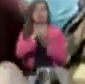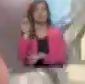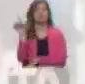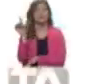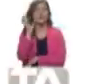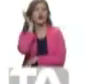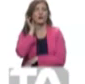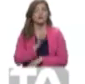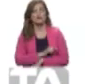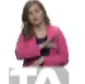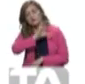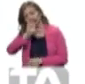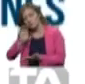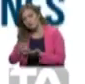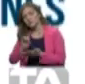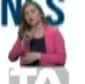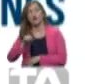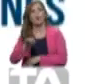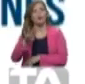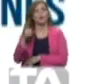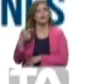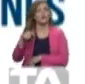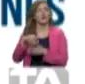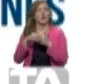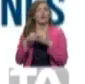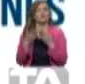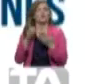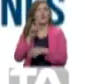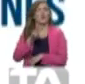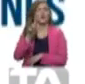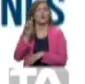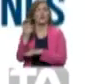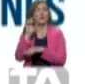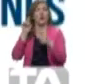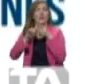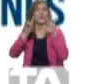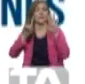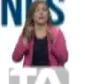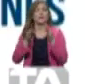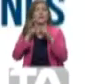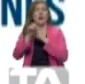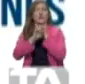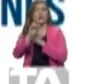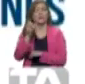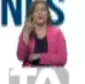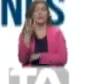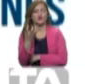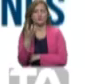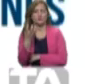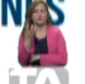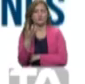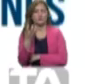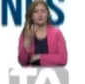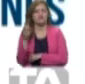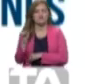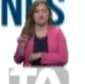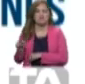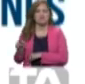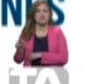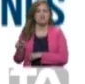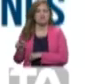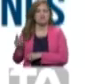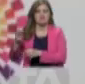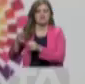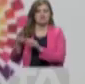Ángeles Duarte. Y otro de $1.4 millones entre el 21 de enero y el 6 de febrero del 2014. Pero ahí no quedaría